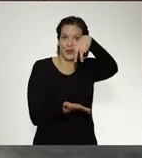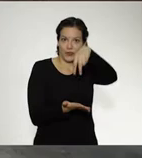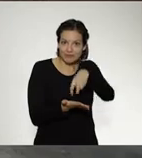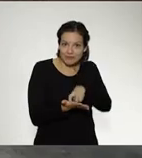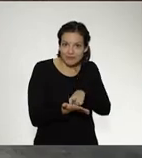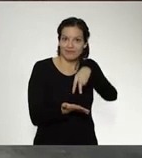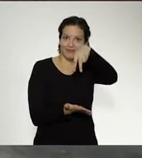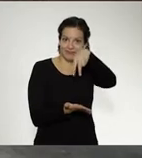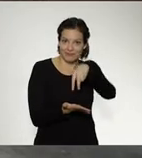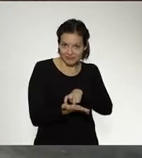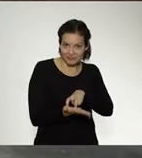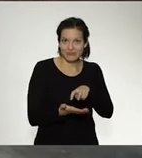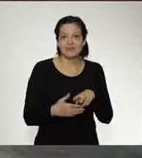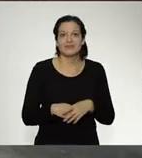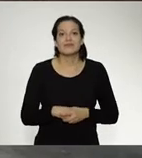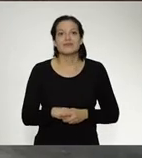salto.